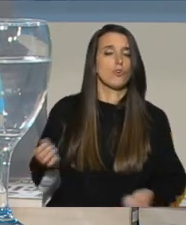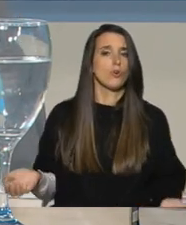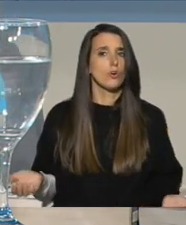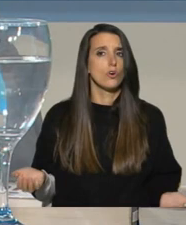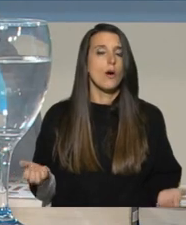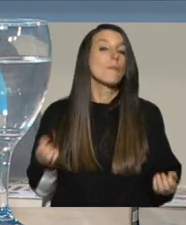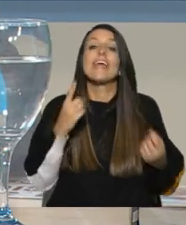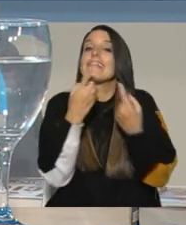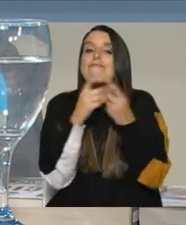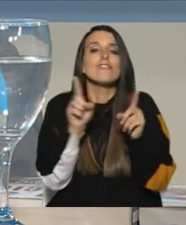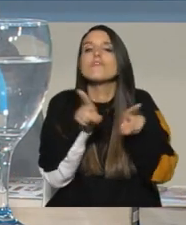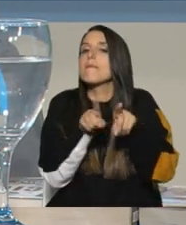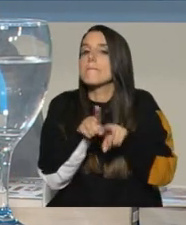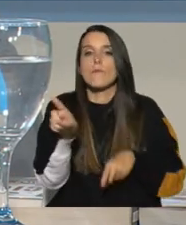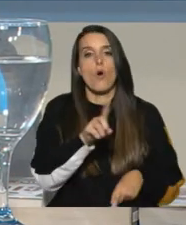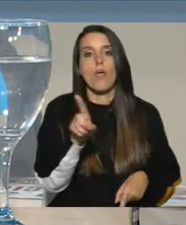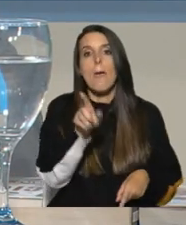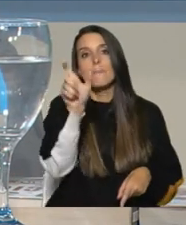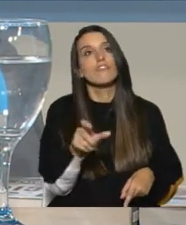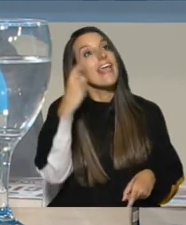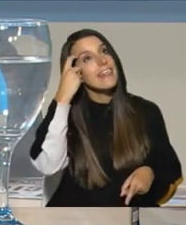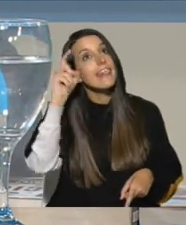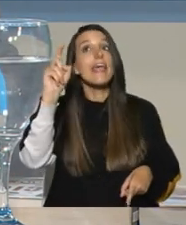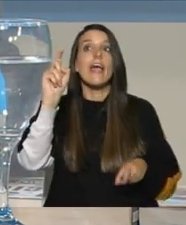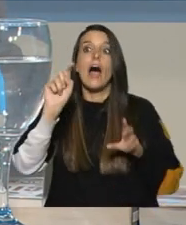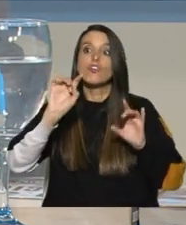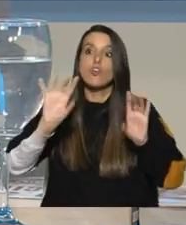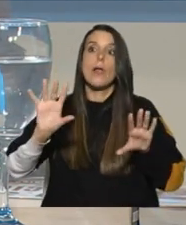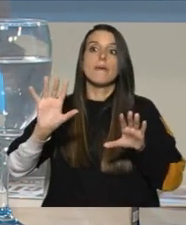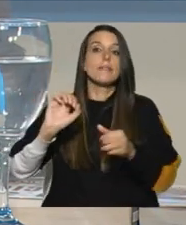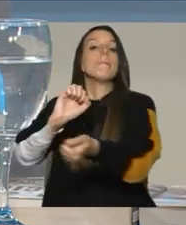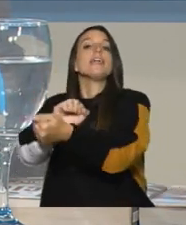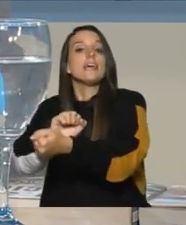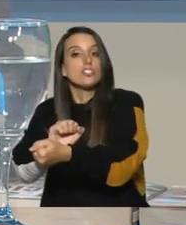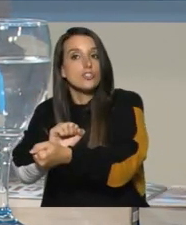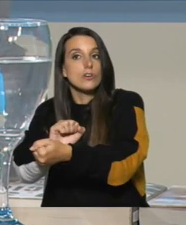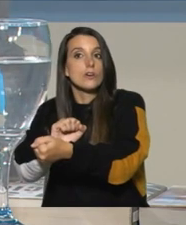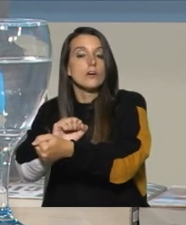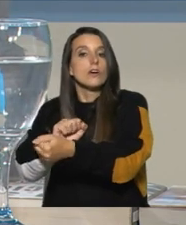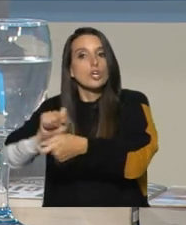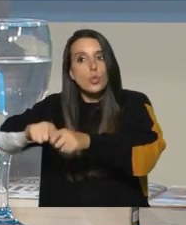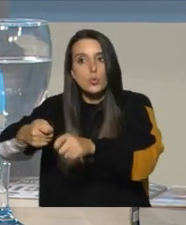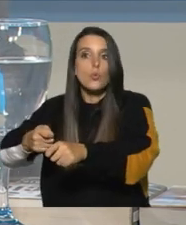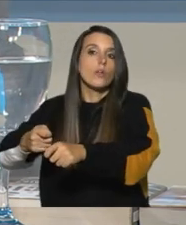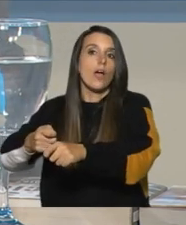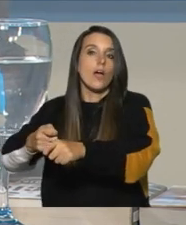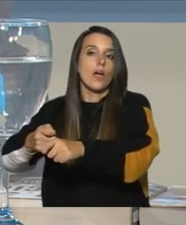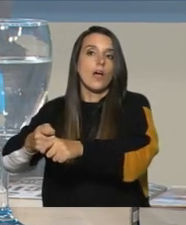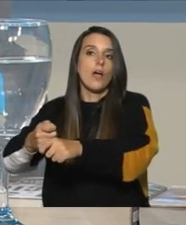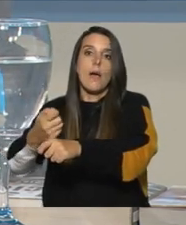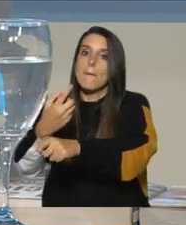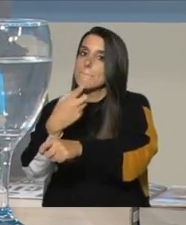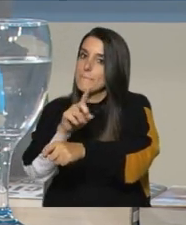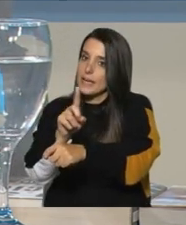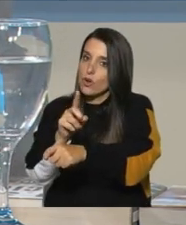Porque no es lo mismo una persona que por sus ideas simplemente haya sido preso y muchas veces torturado. Pero